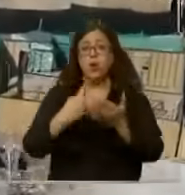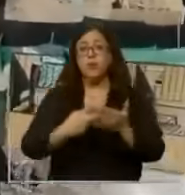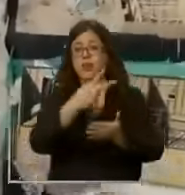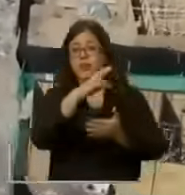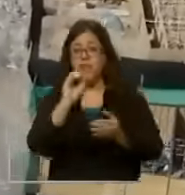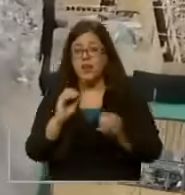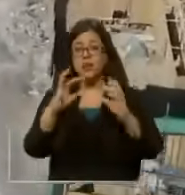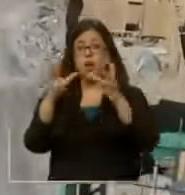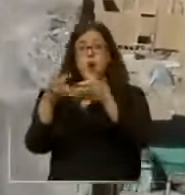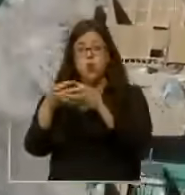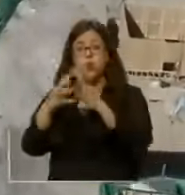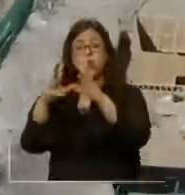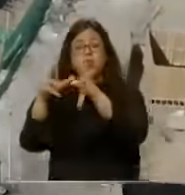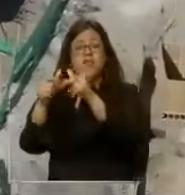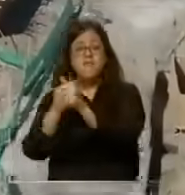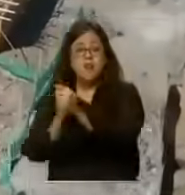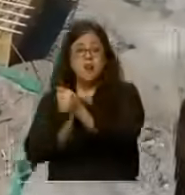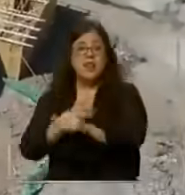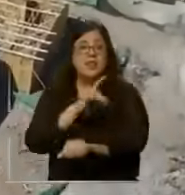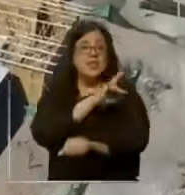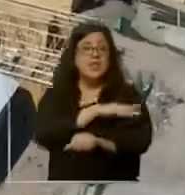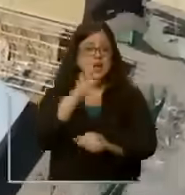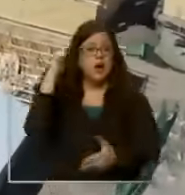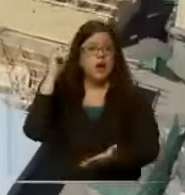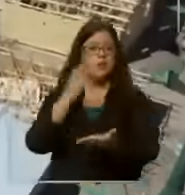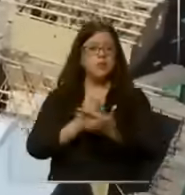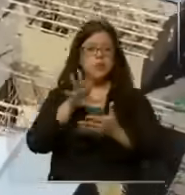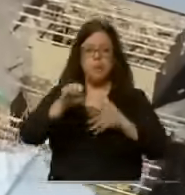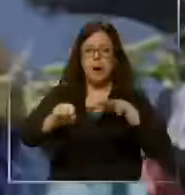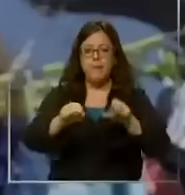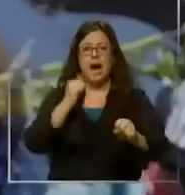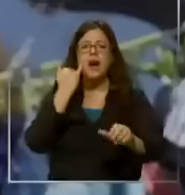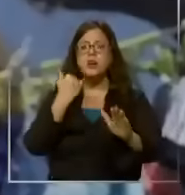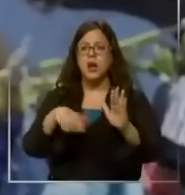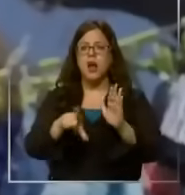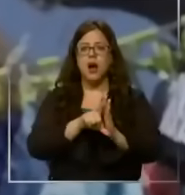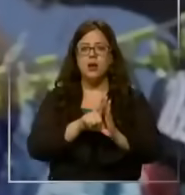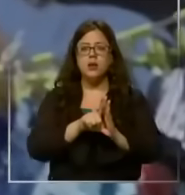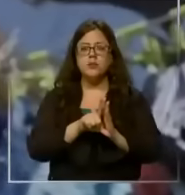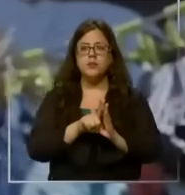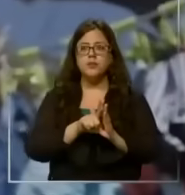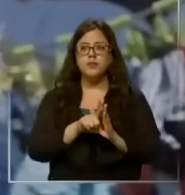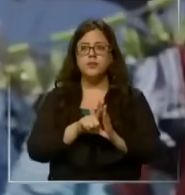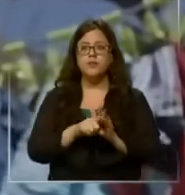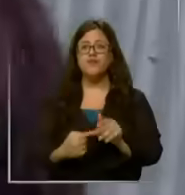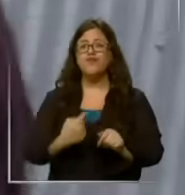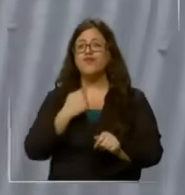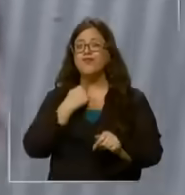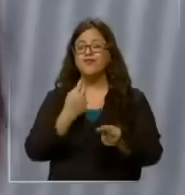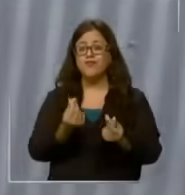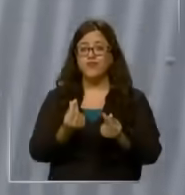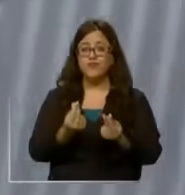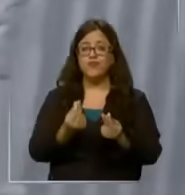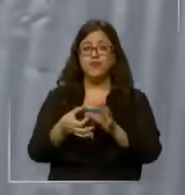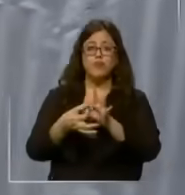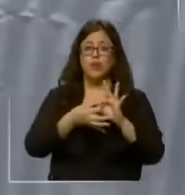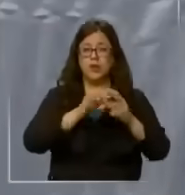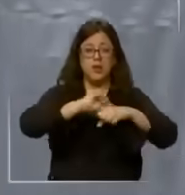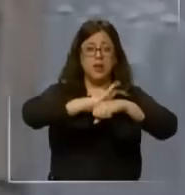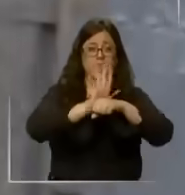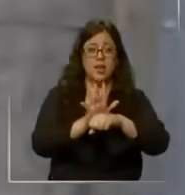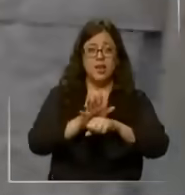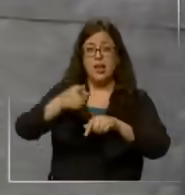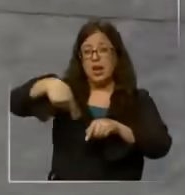de que un grupo de familias chilenas decidiera tomarse ilegalmente este terreno. Golpeados económicamente por la crisis sanitaria, no